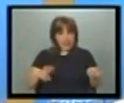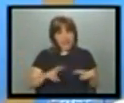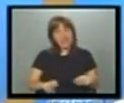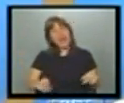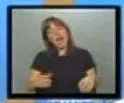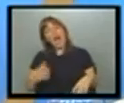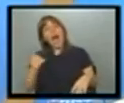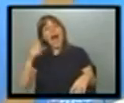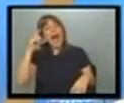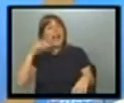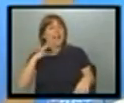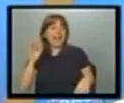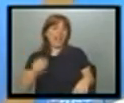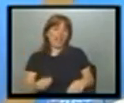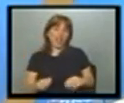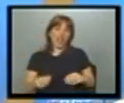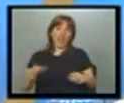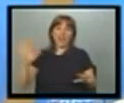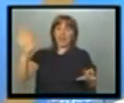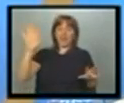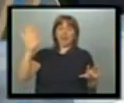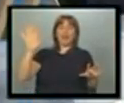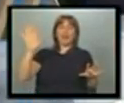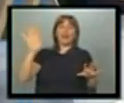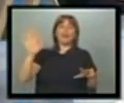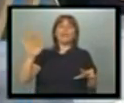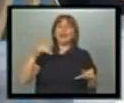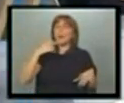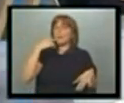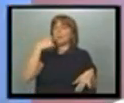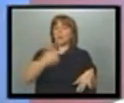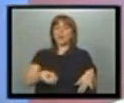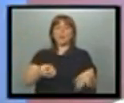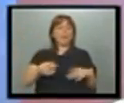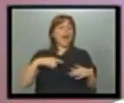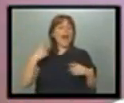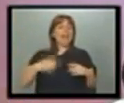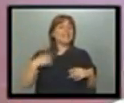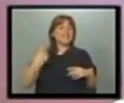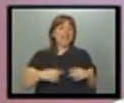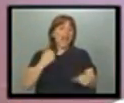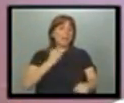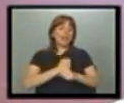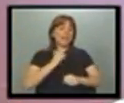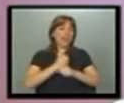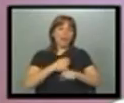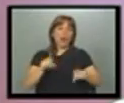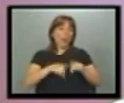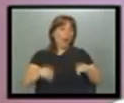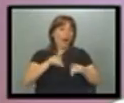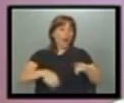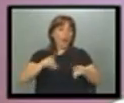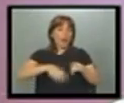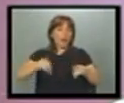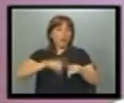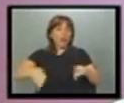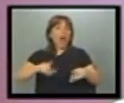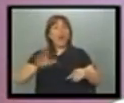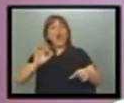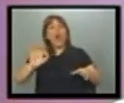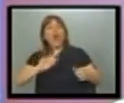Alejo, nadie te... Una pregunta. ¿Sabes si desde el comienzo hizo esa tarea o, por ejemplo, le cambiaron las condiciones